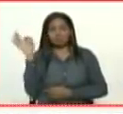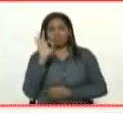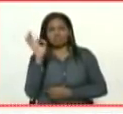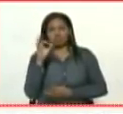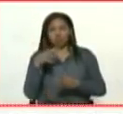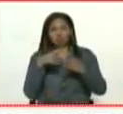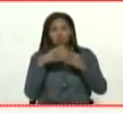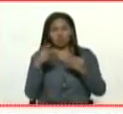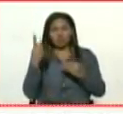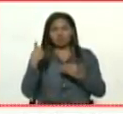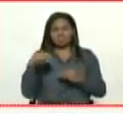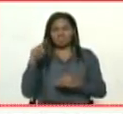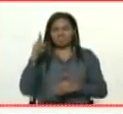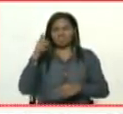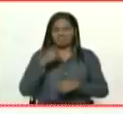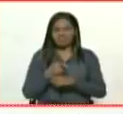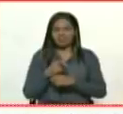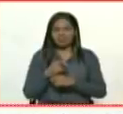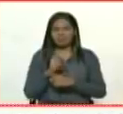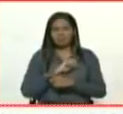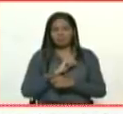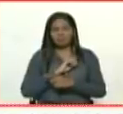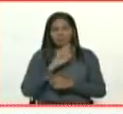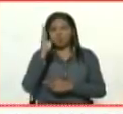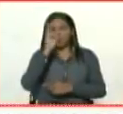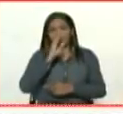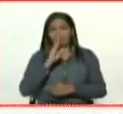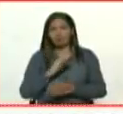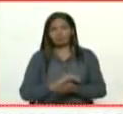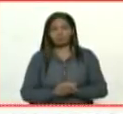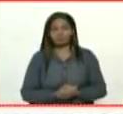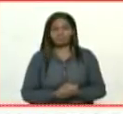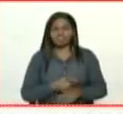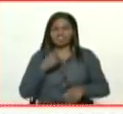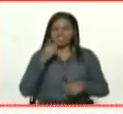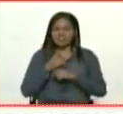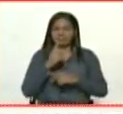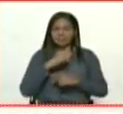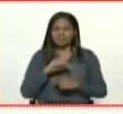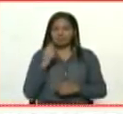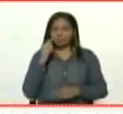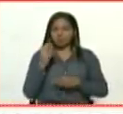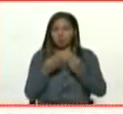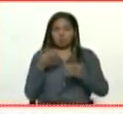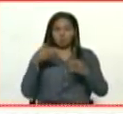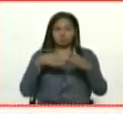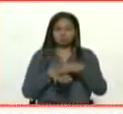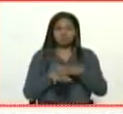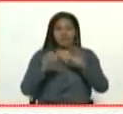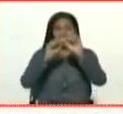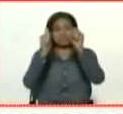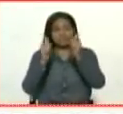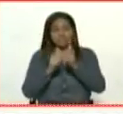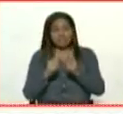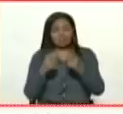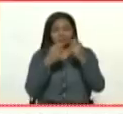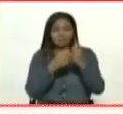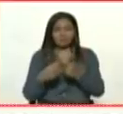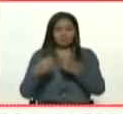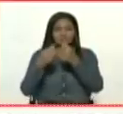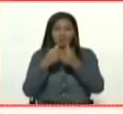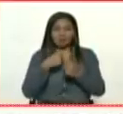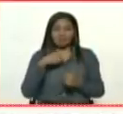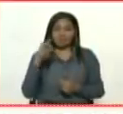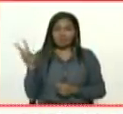tener una cuenta bancaria, deben tener su acceso al sistema financiero del país.